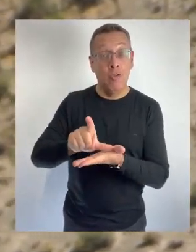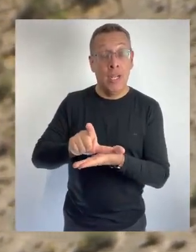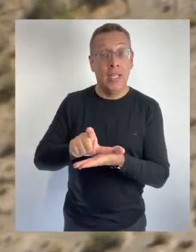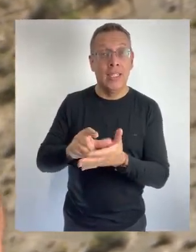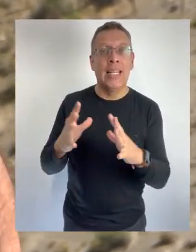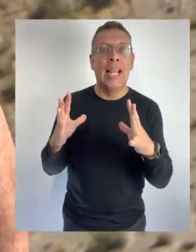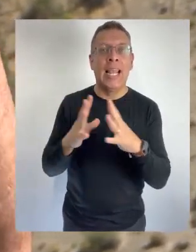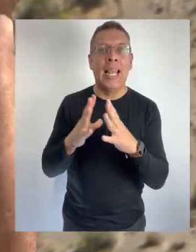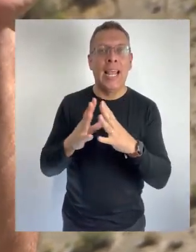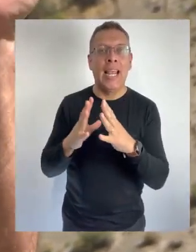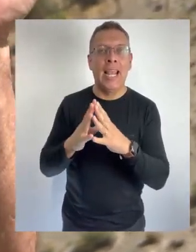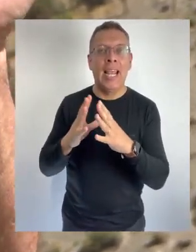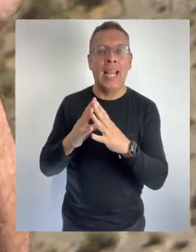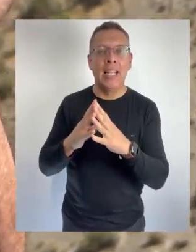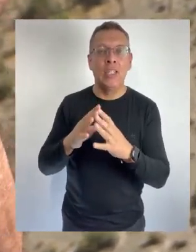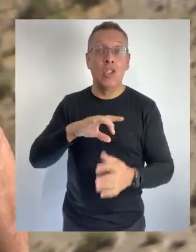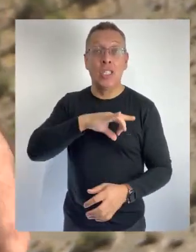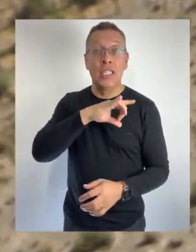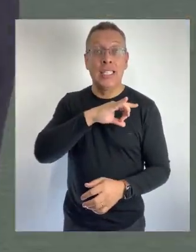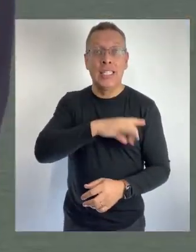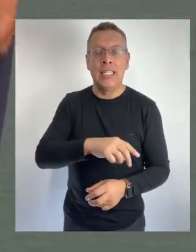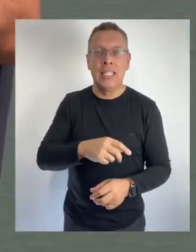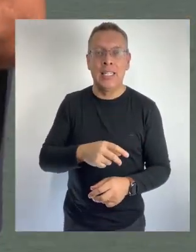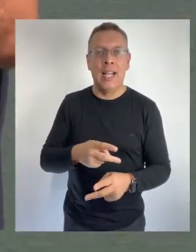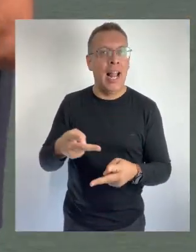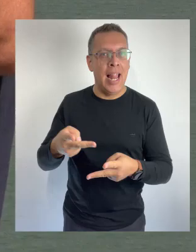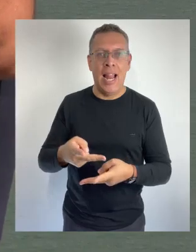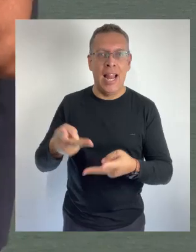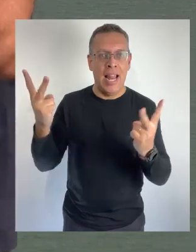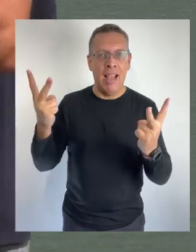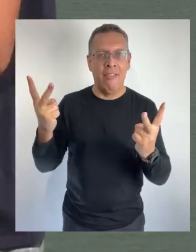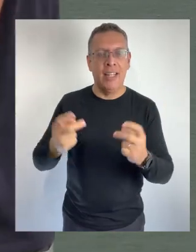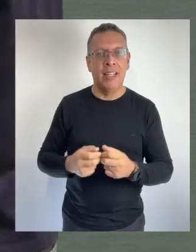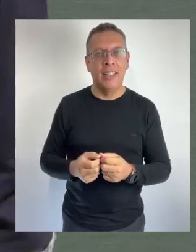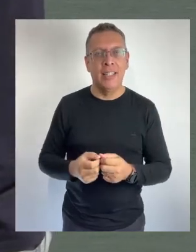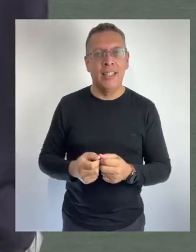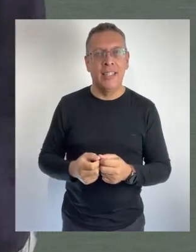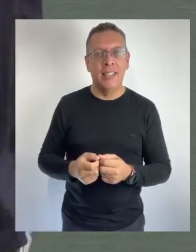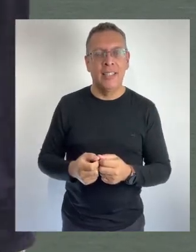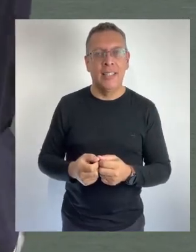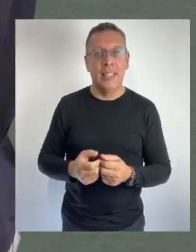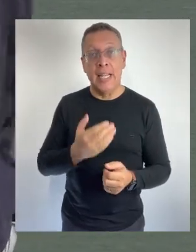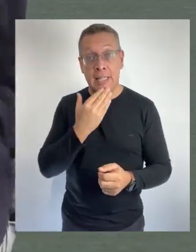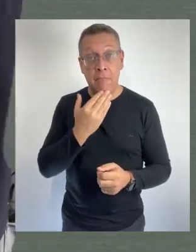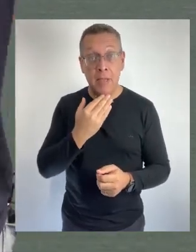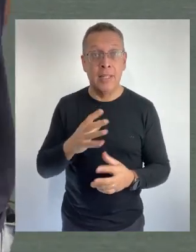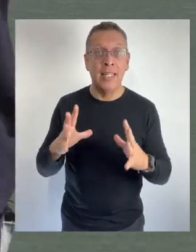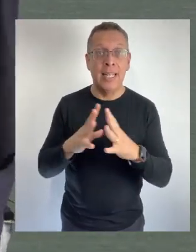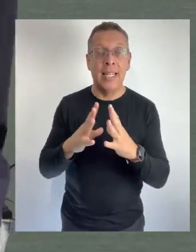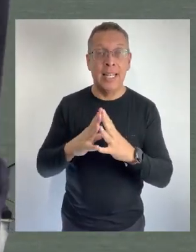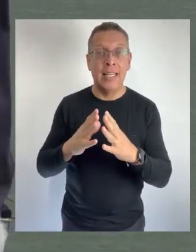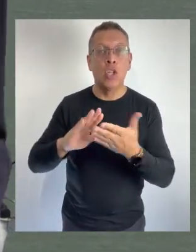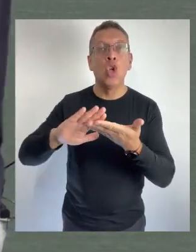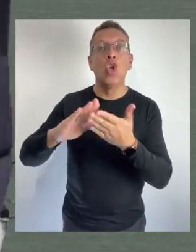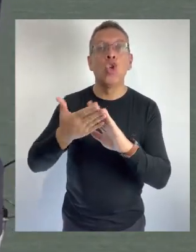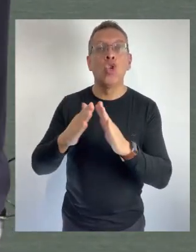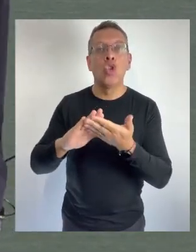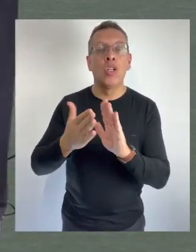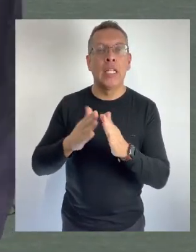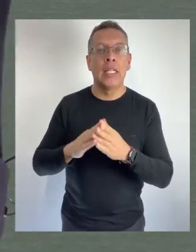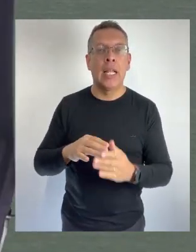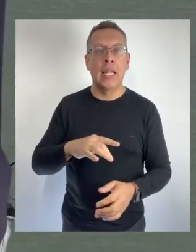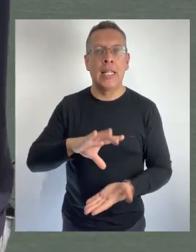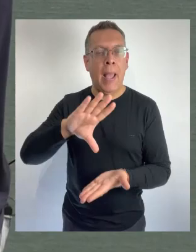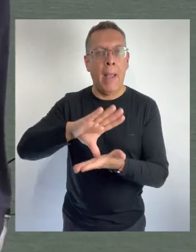ya, también Ejército de los Andes, que liberó a nuestra patria, ¿no es cierto?